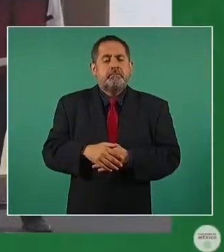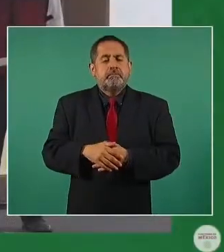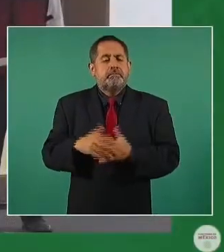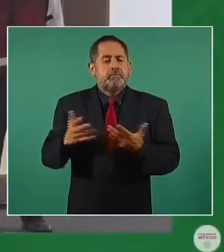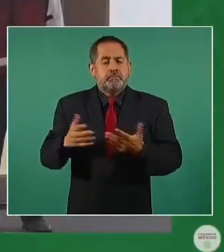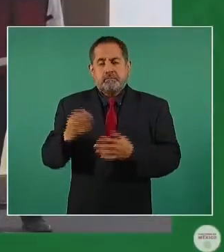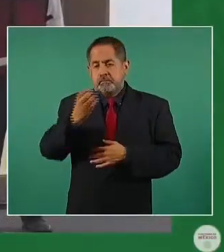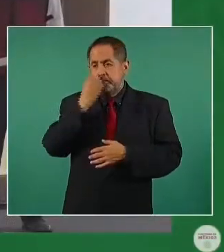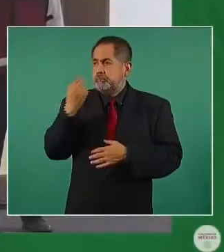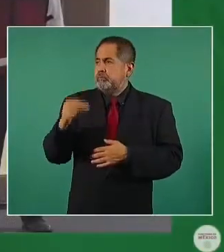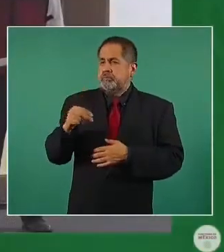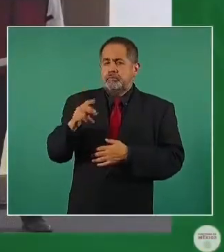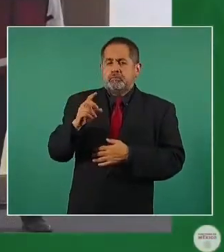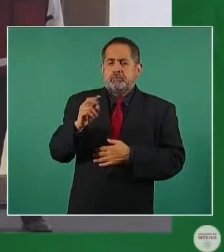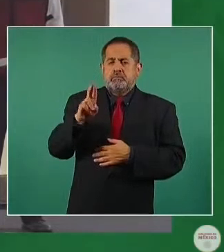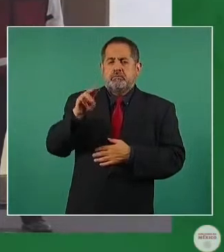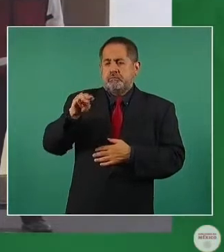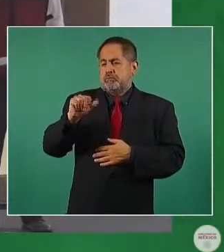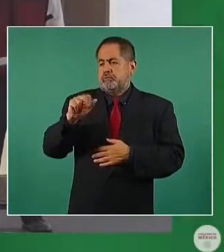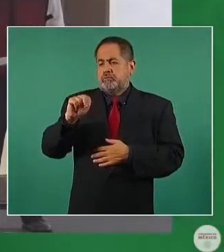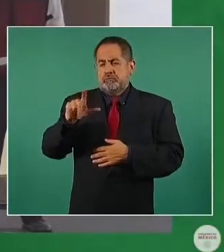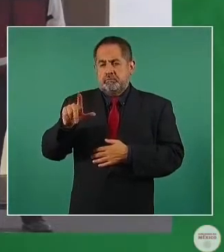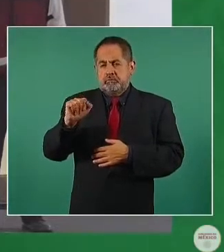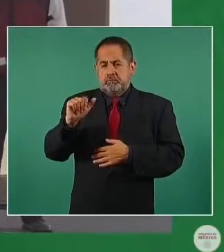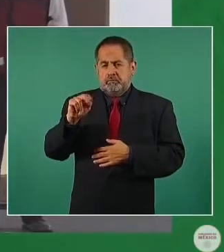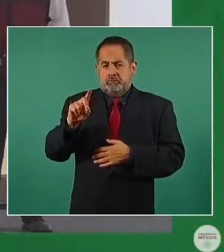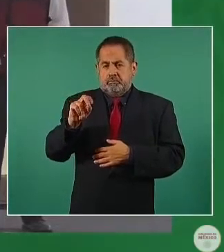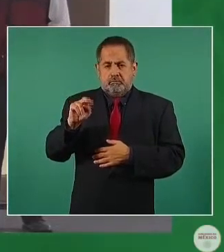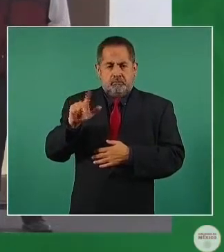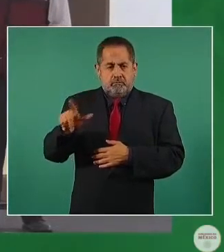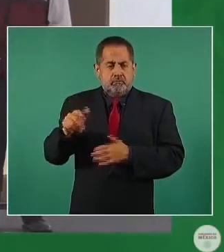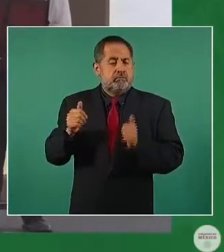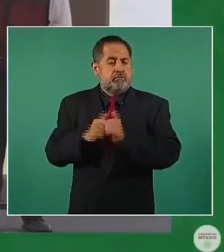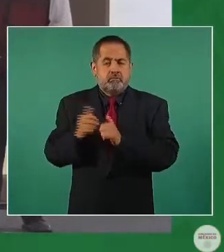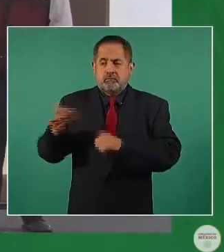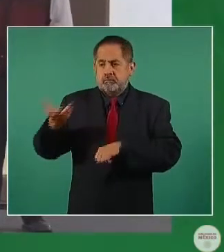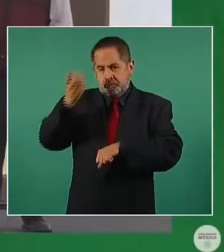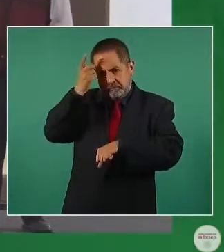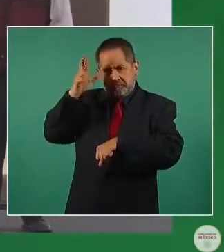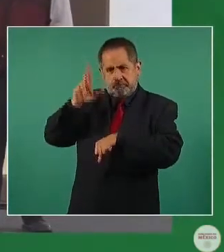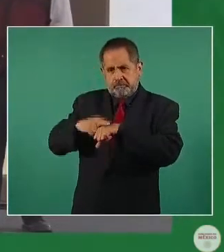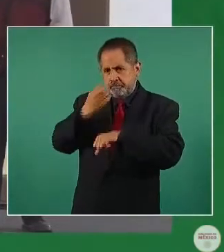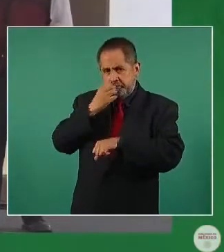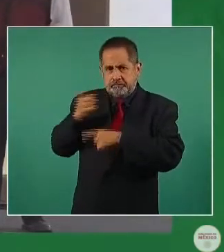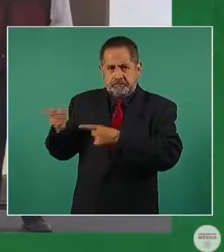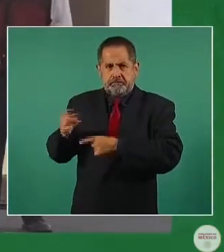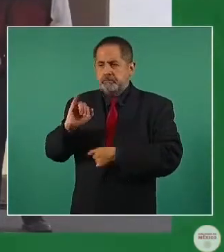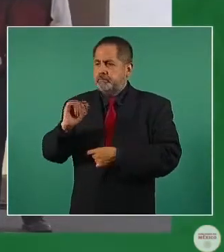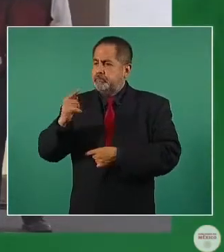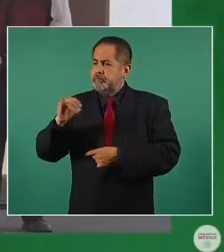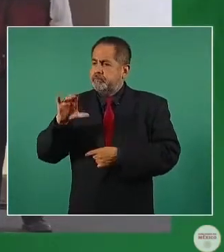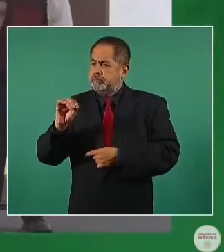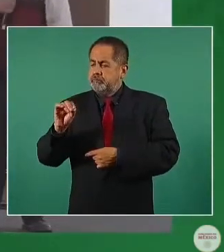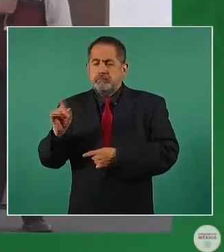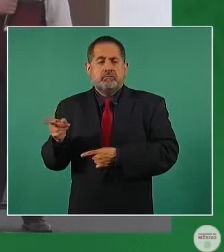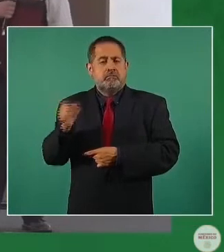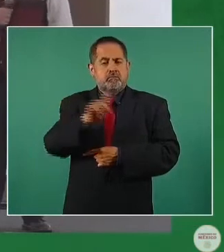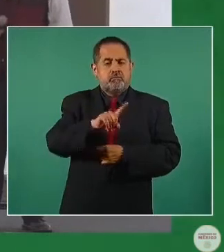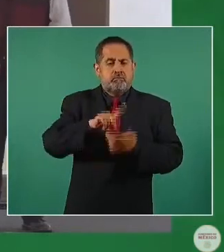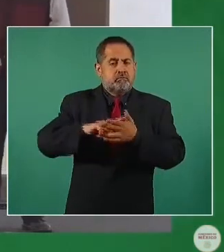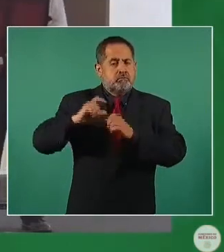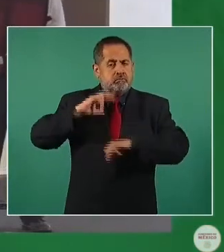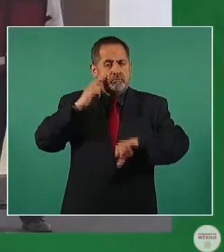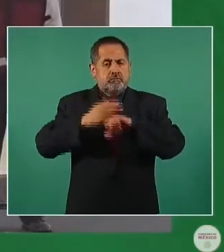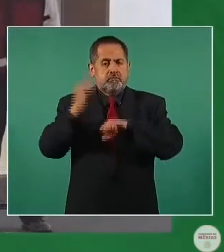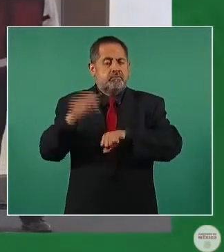La escuela se llama Dr. Manuel Sandoval Vallarta. Estamos aquí con el señor director de la escuela, Ignacio Guevara, y con la Autoridad